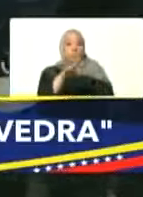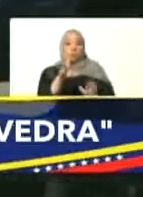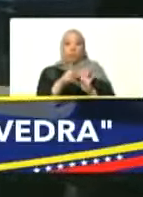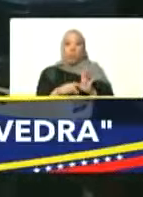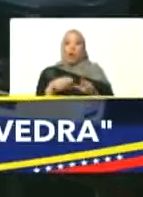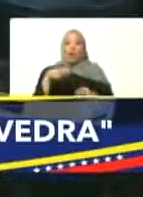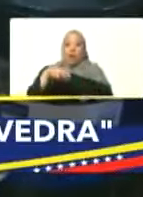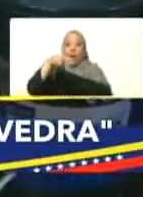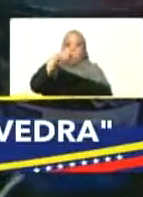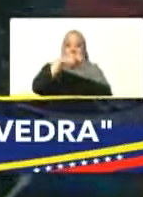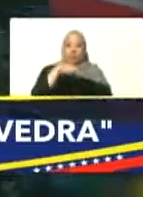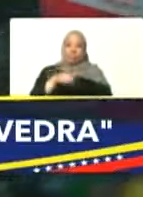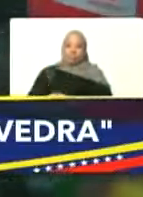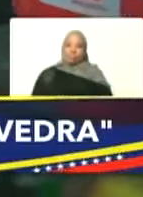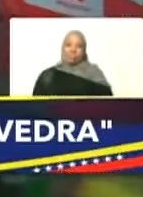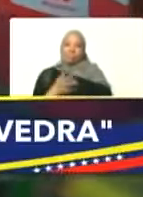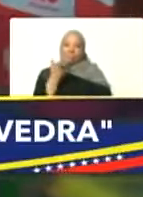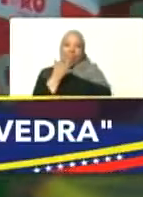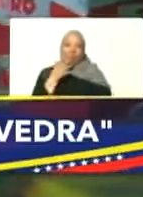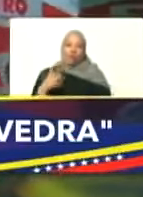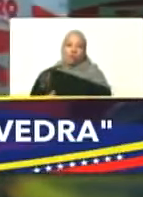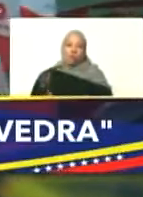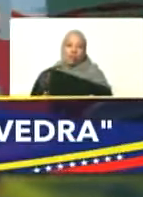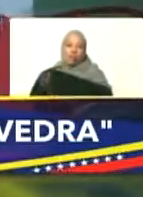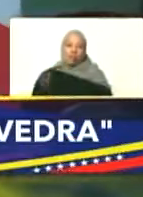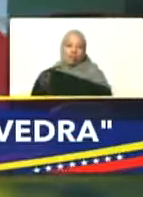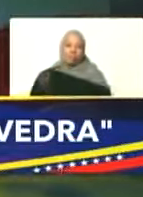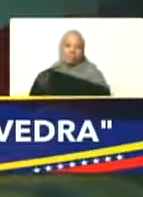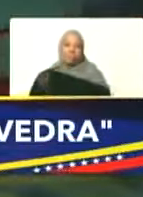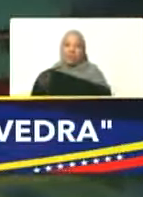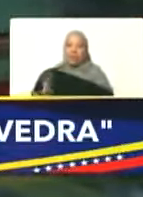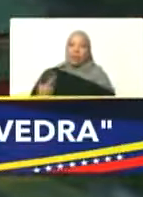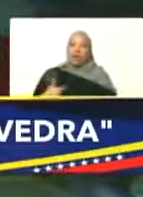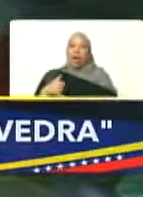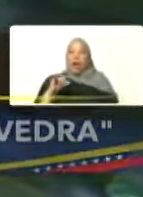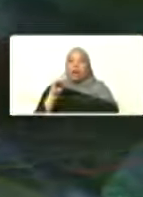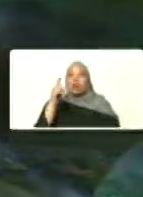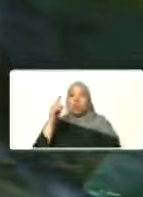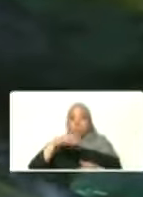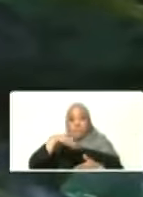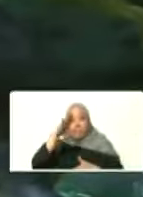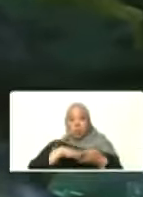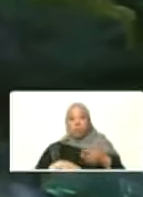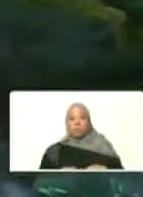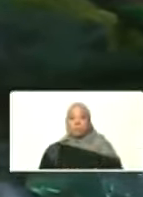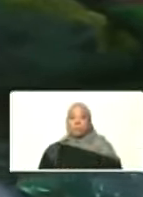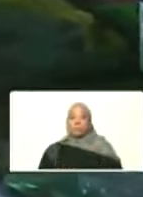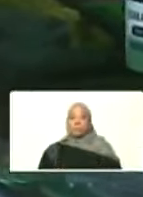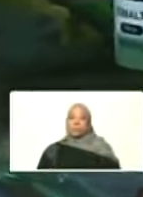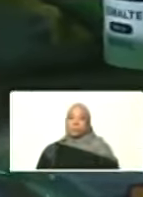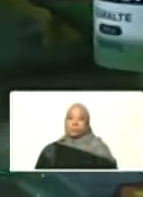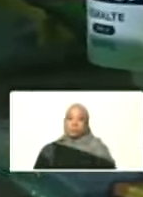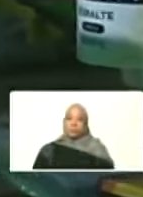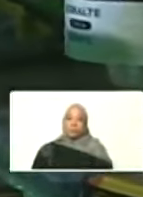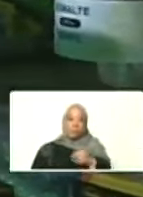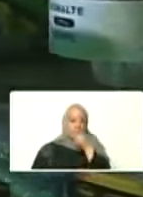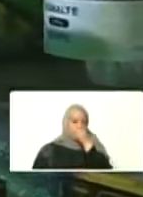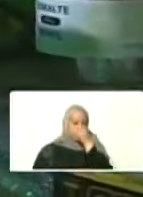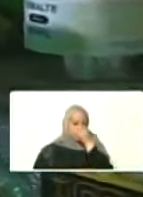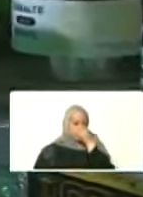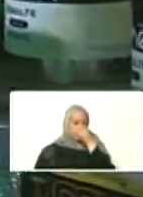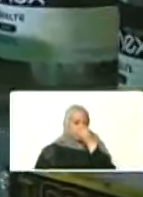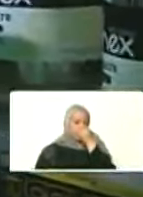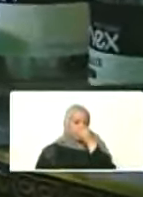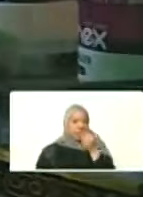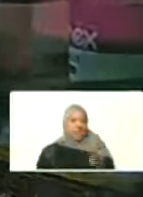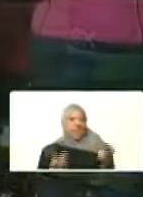escalera, aquí están las brochas, aquí están también las pinturas, bueno, y tengo aquí precisamente también a la responsable